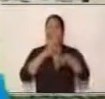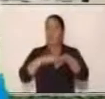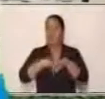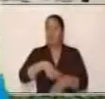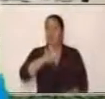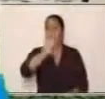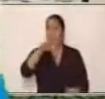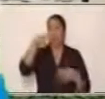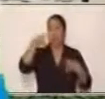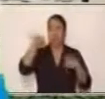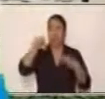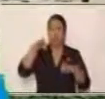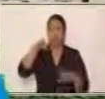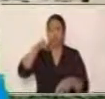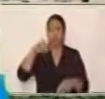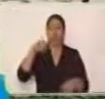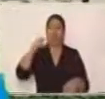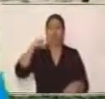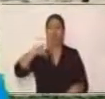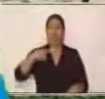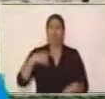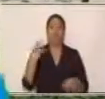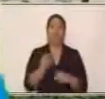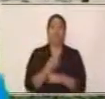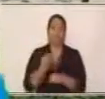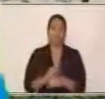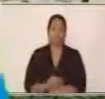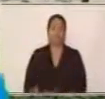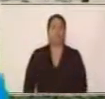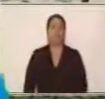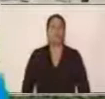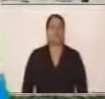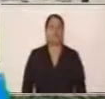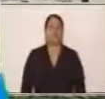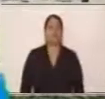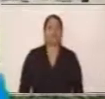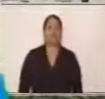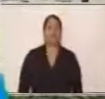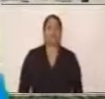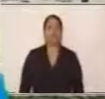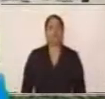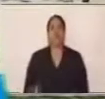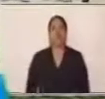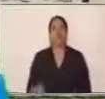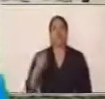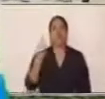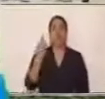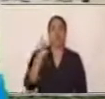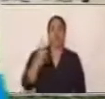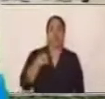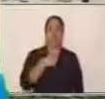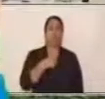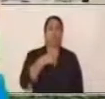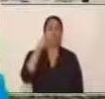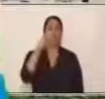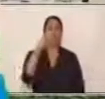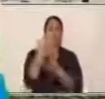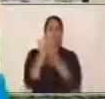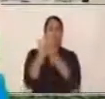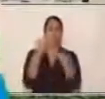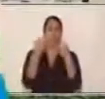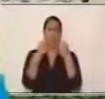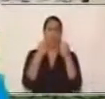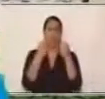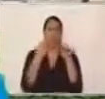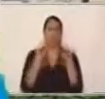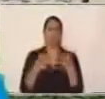de papel. Vamos a utilizar una en este momento. Lo primero que quiero que hagan es